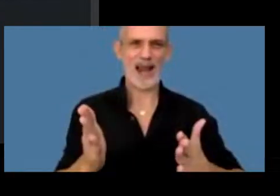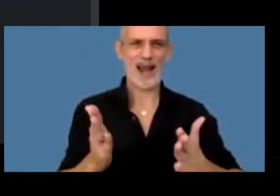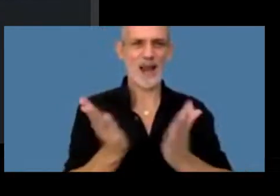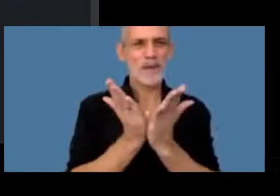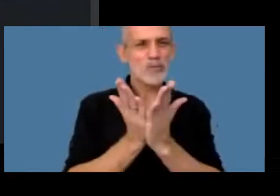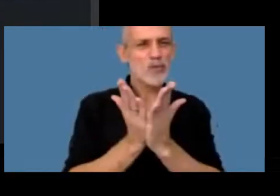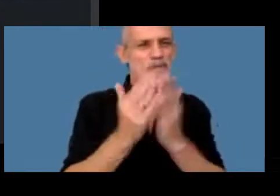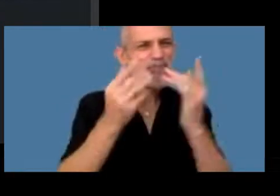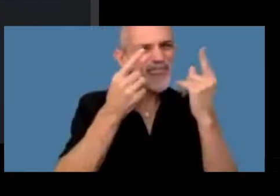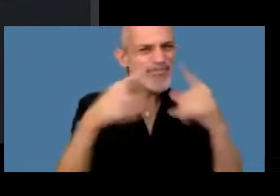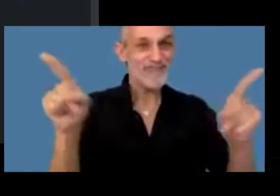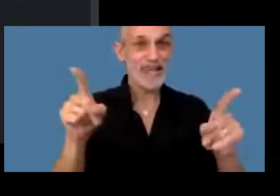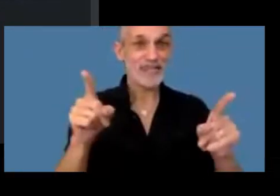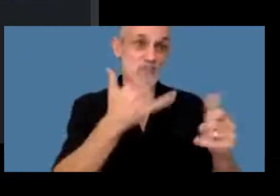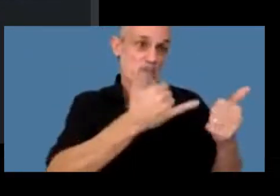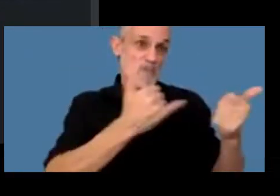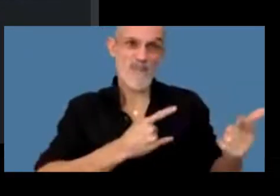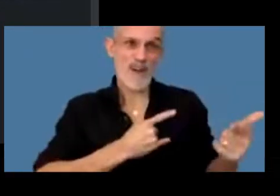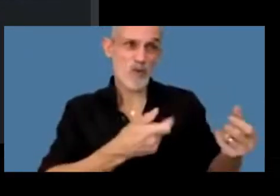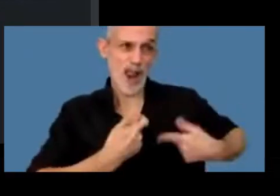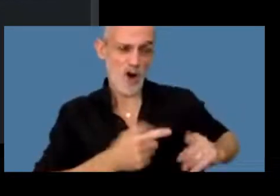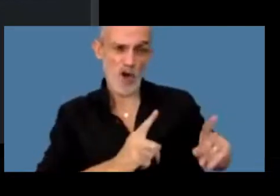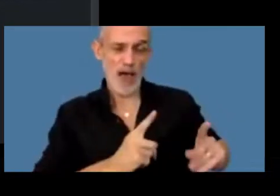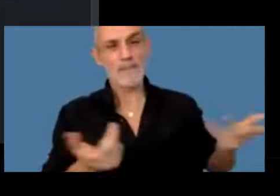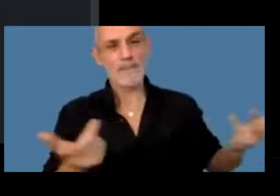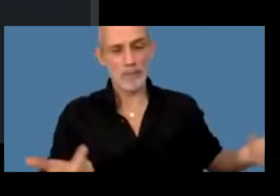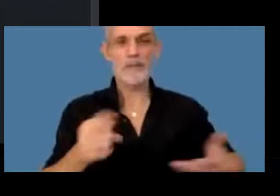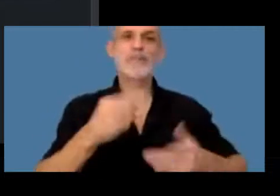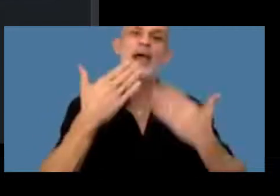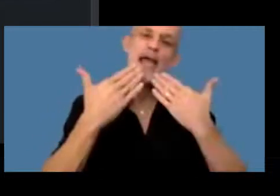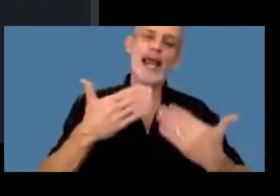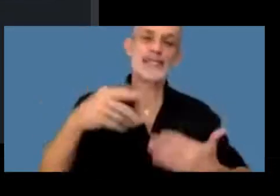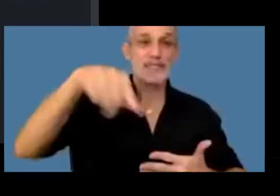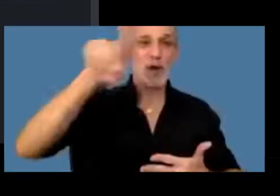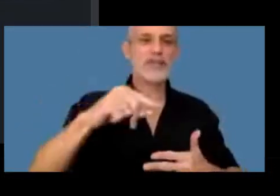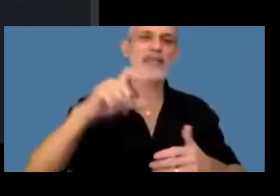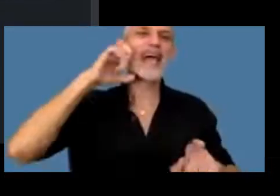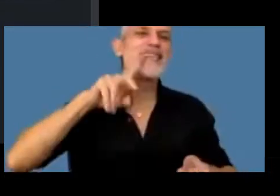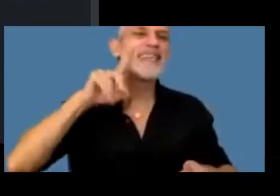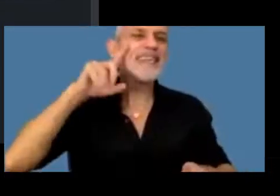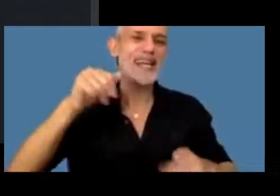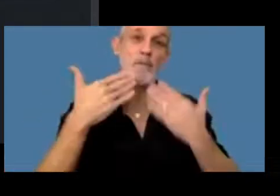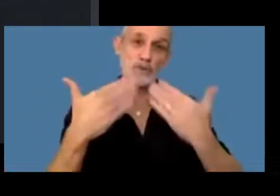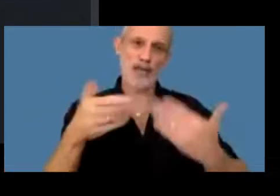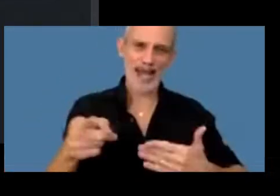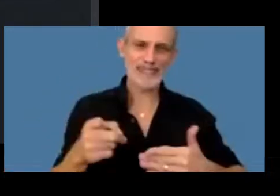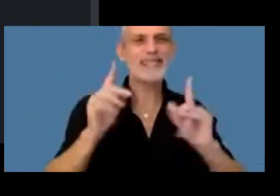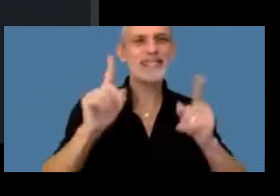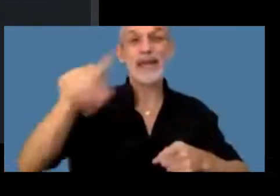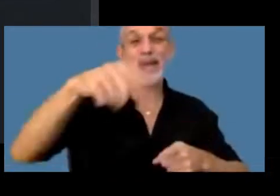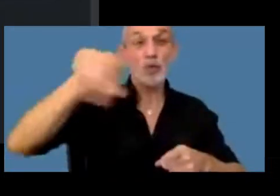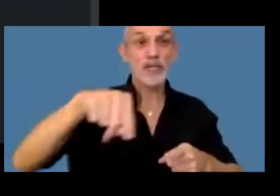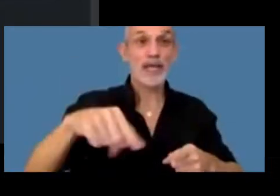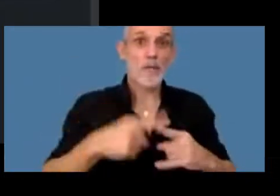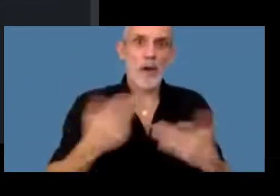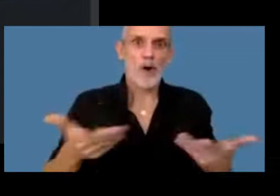distinta a las que puede darnos la facultad. Bueno, yo les agradezco primero, a Cristina, a ustedes, por